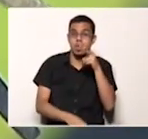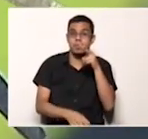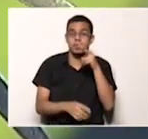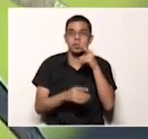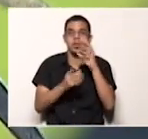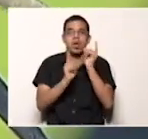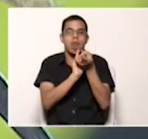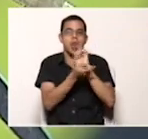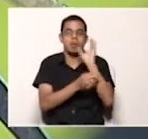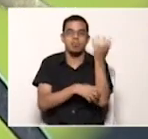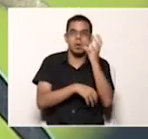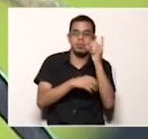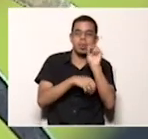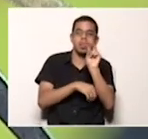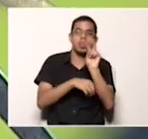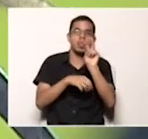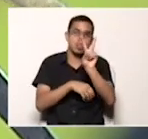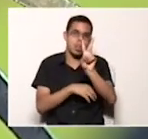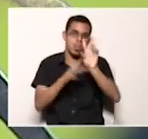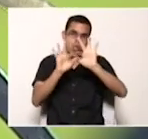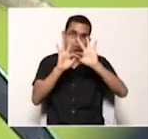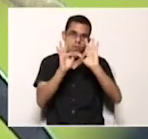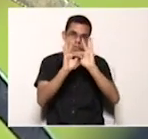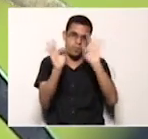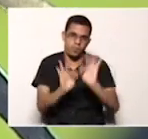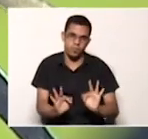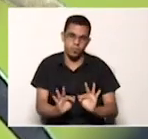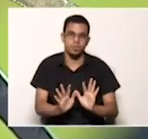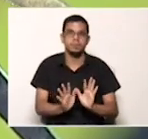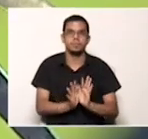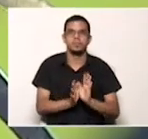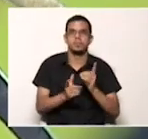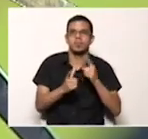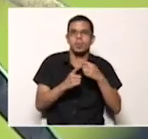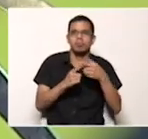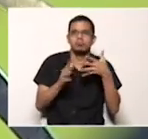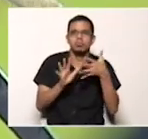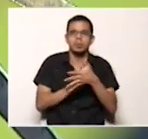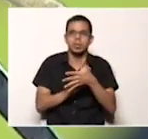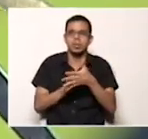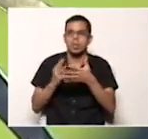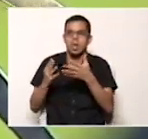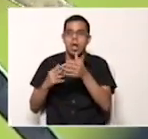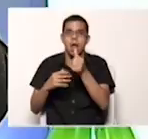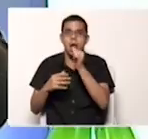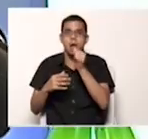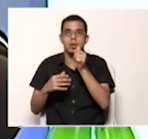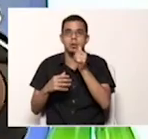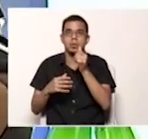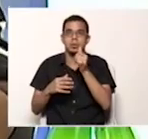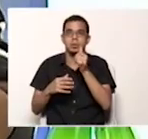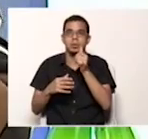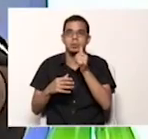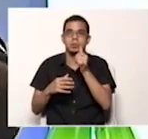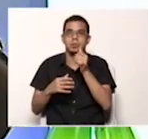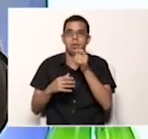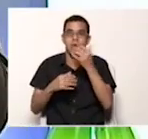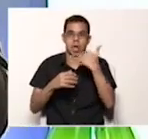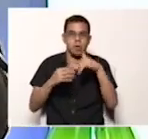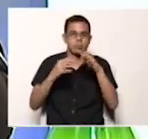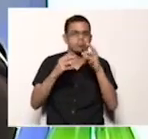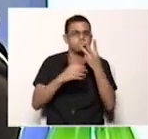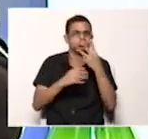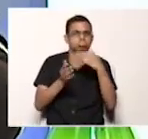dimensiones. El recipiente con agua es la Tierra. Ok. ¿Ok? Acá tenemos 2 tenedores